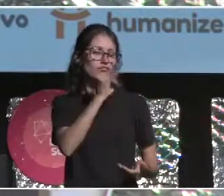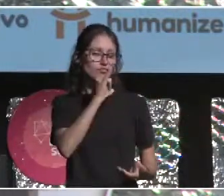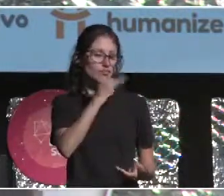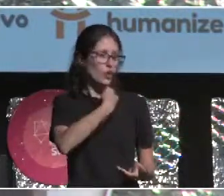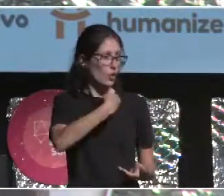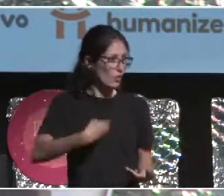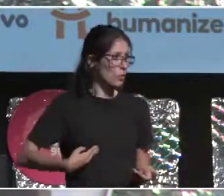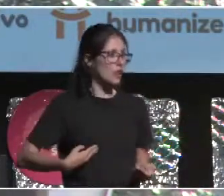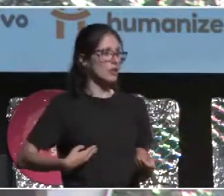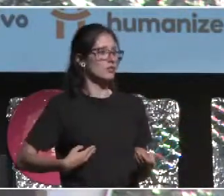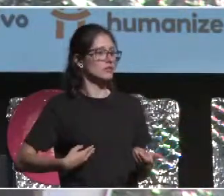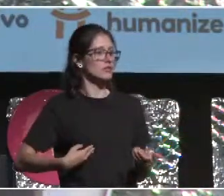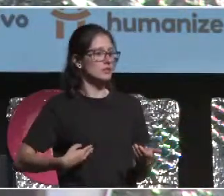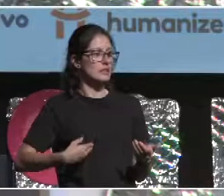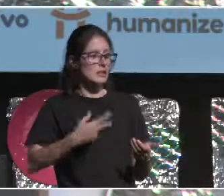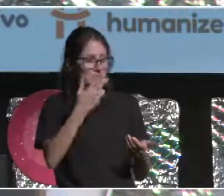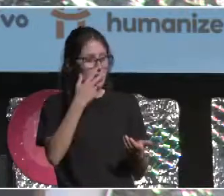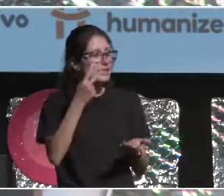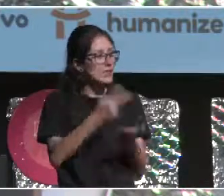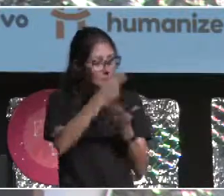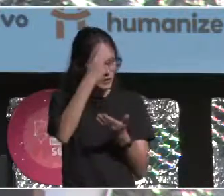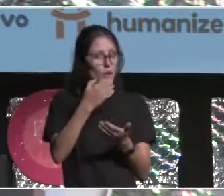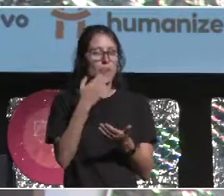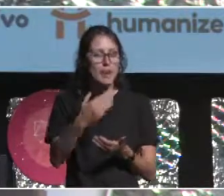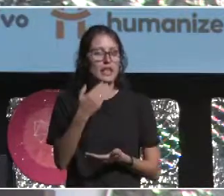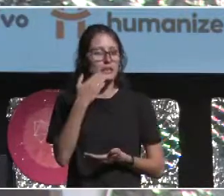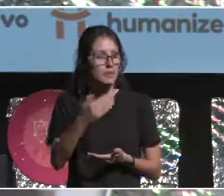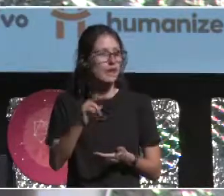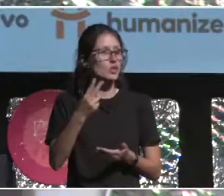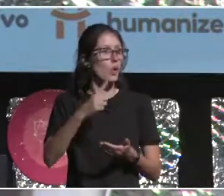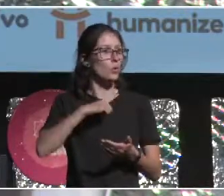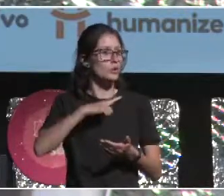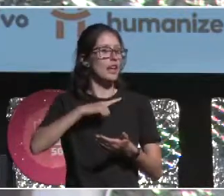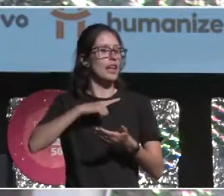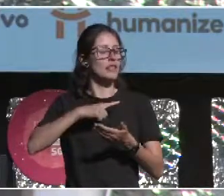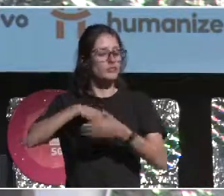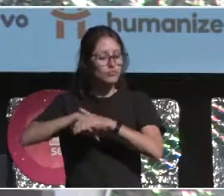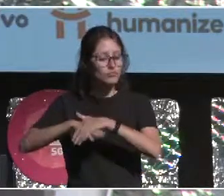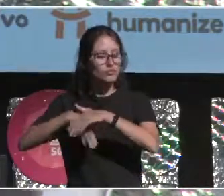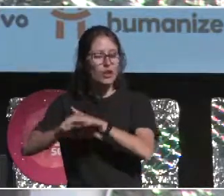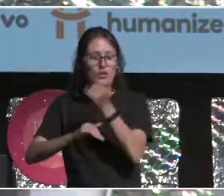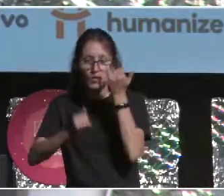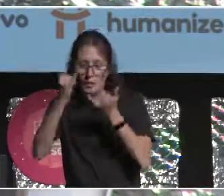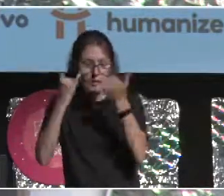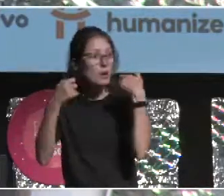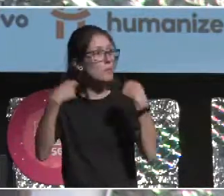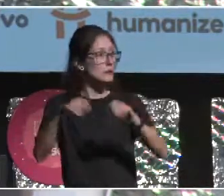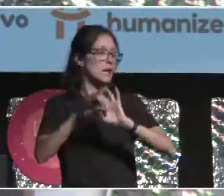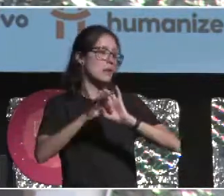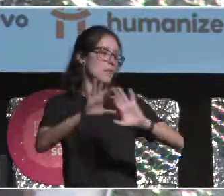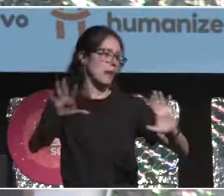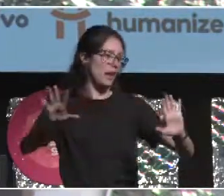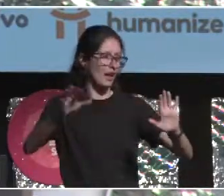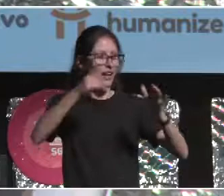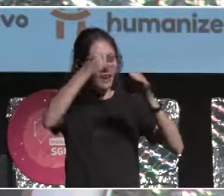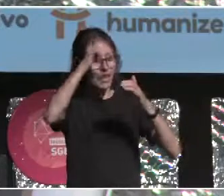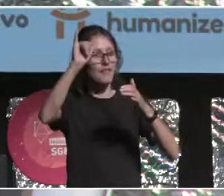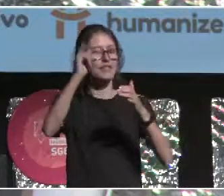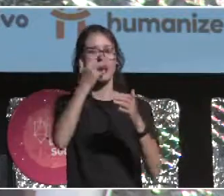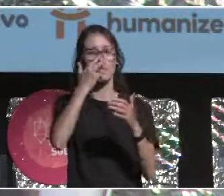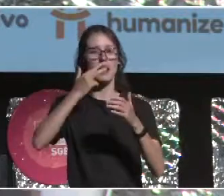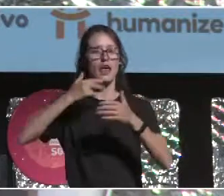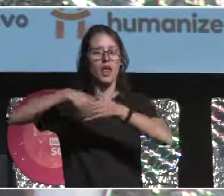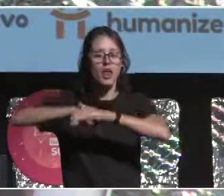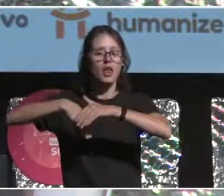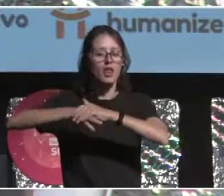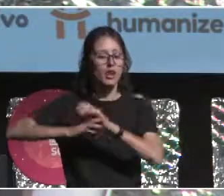esas demandas de manera recurrente de información, deberían liberar información para evitarse esa carga. Ese es uno de los